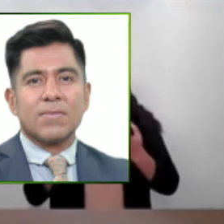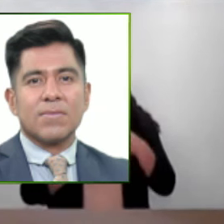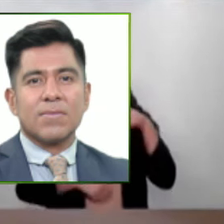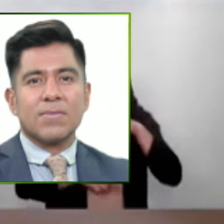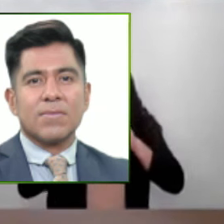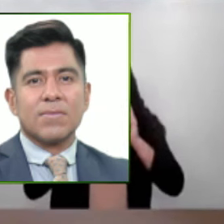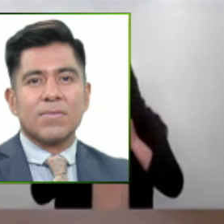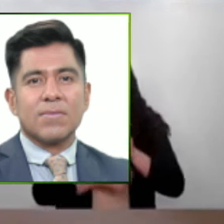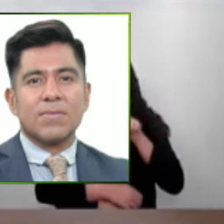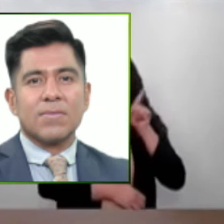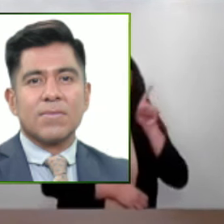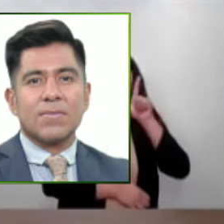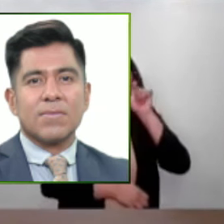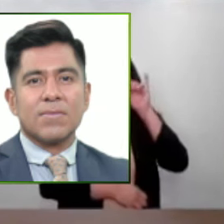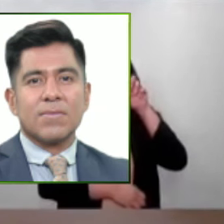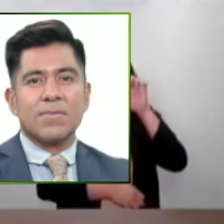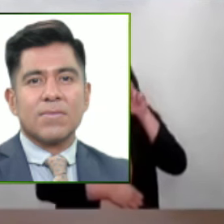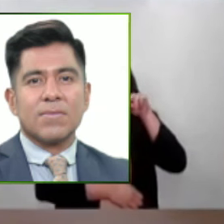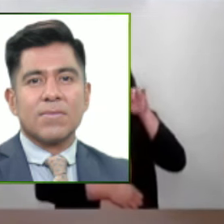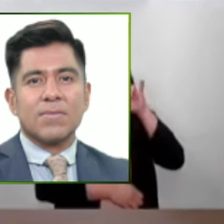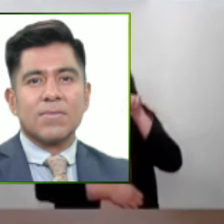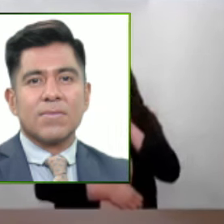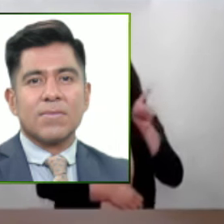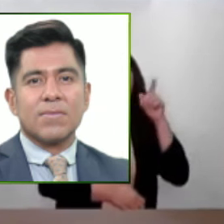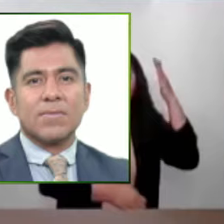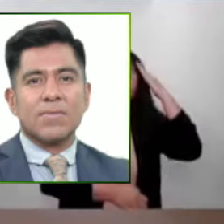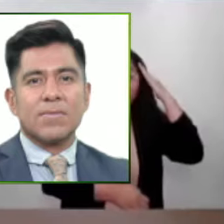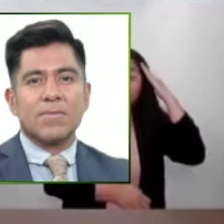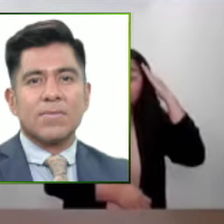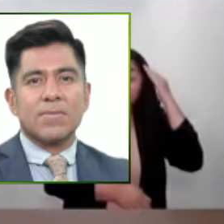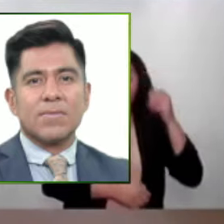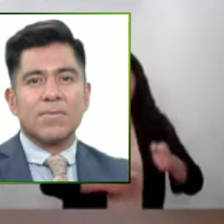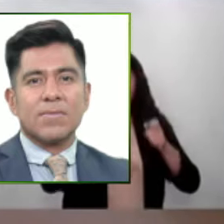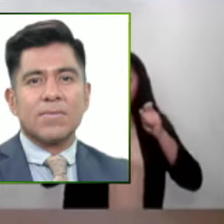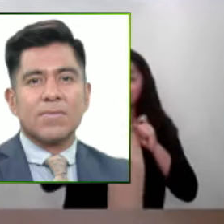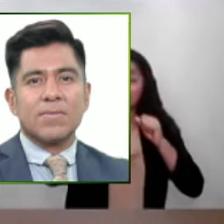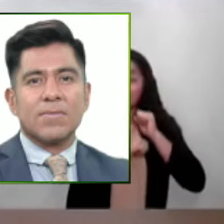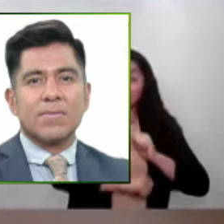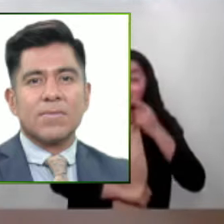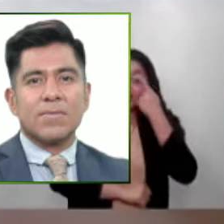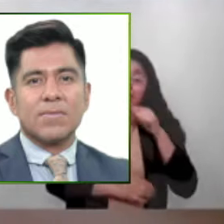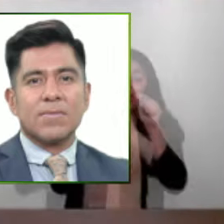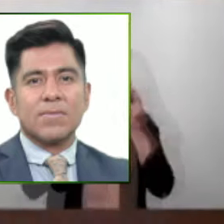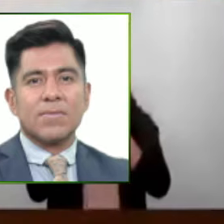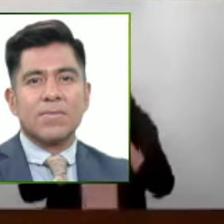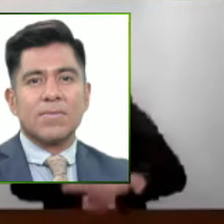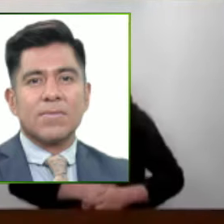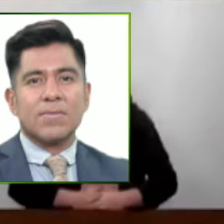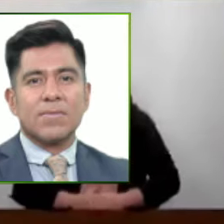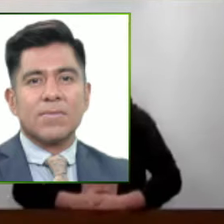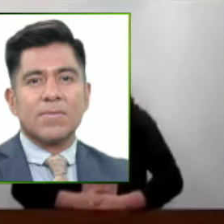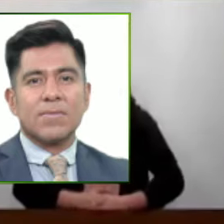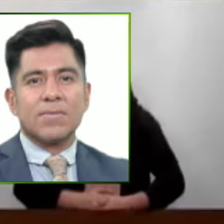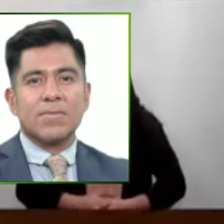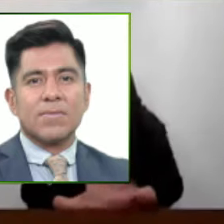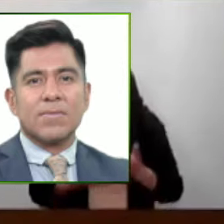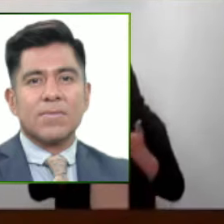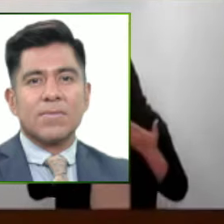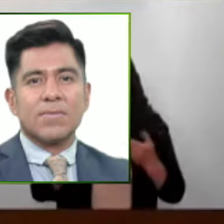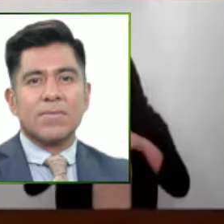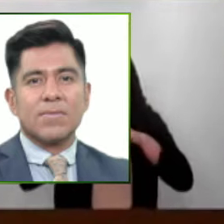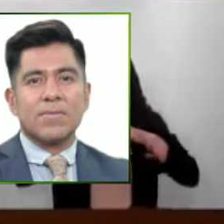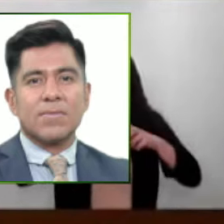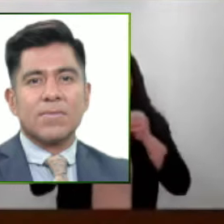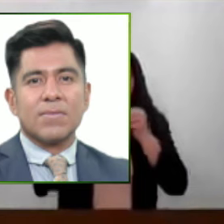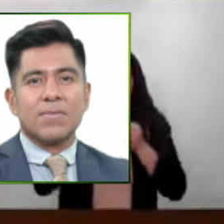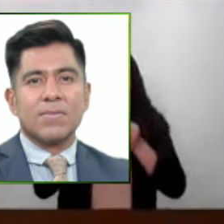Por unanimidad, los tres integrantes de esta sala regional determinaron que la abanderada de la oposición no cometió violencia política